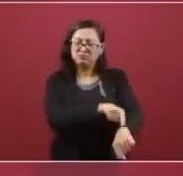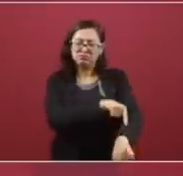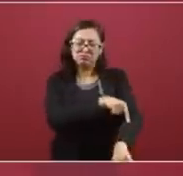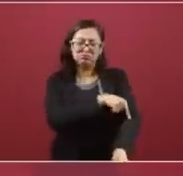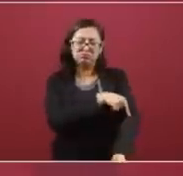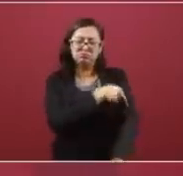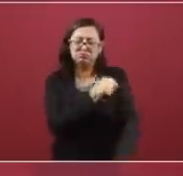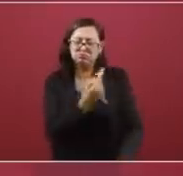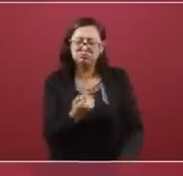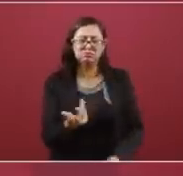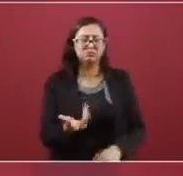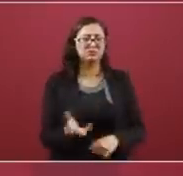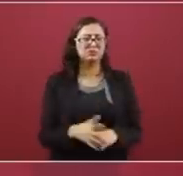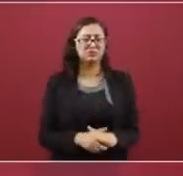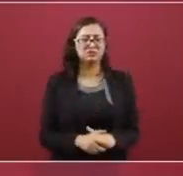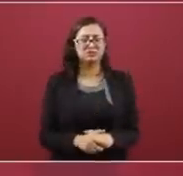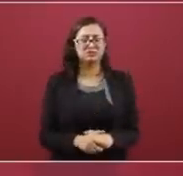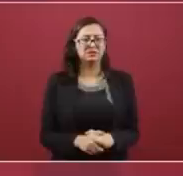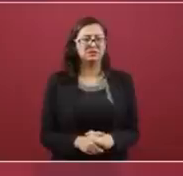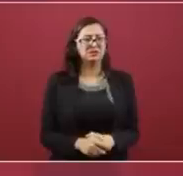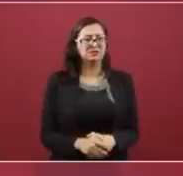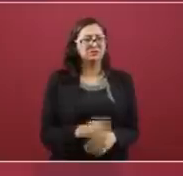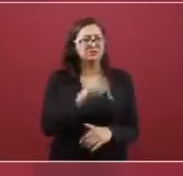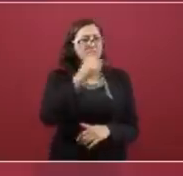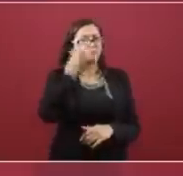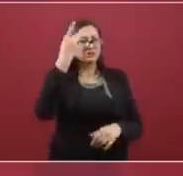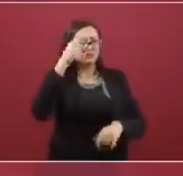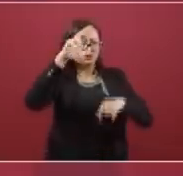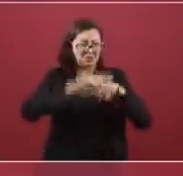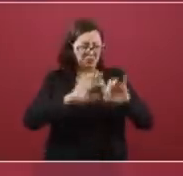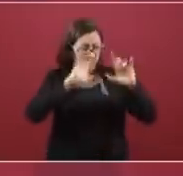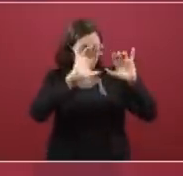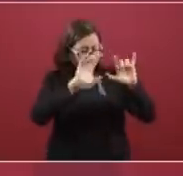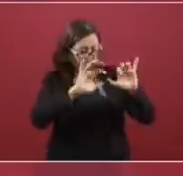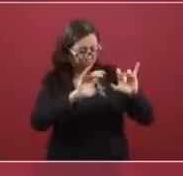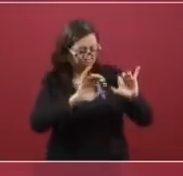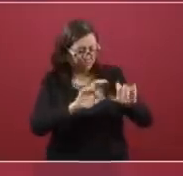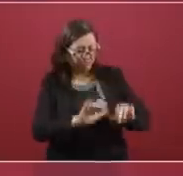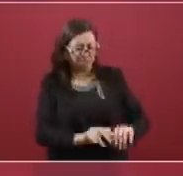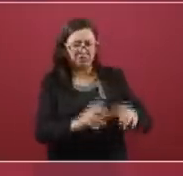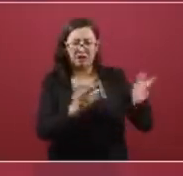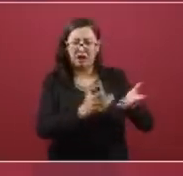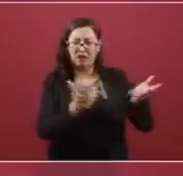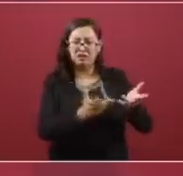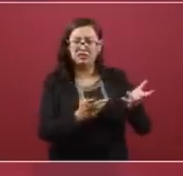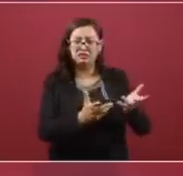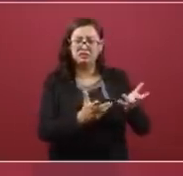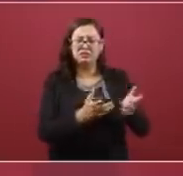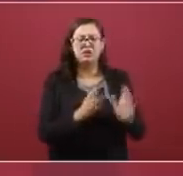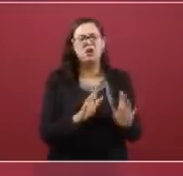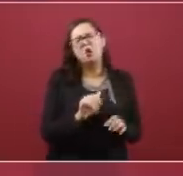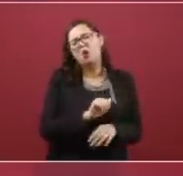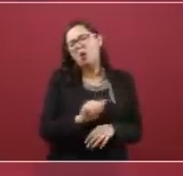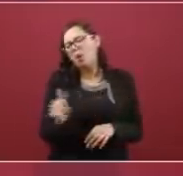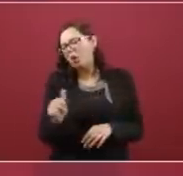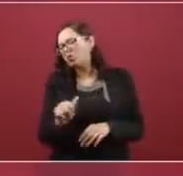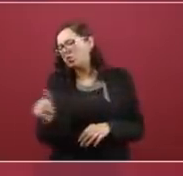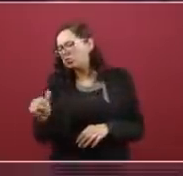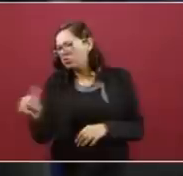los directivos, porque los artículos pues son